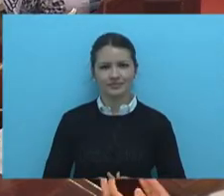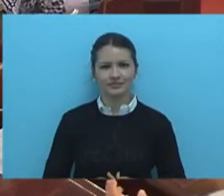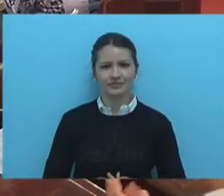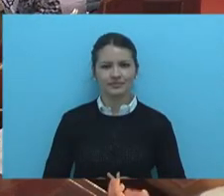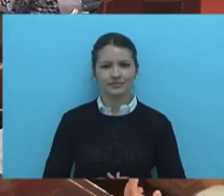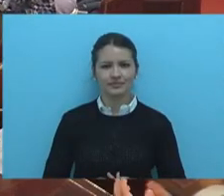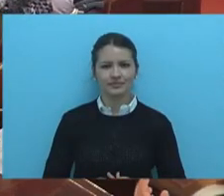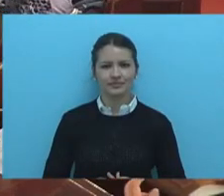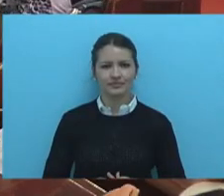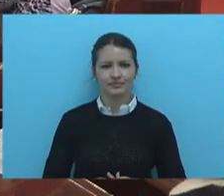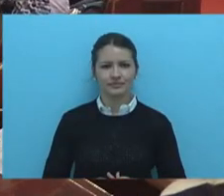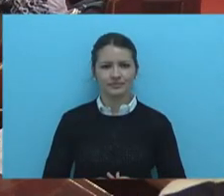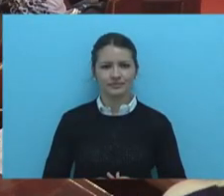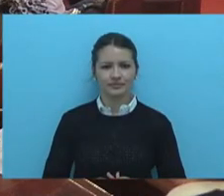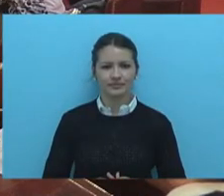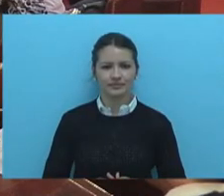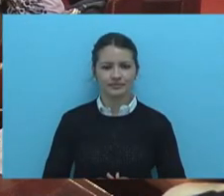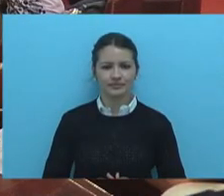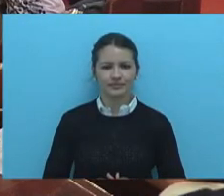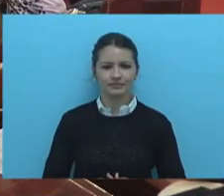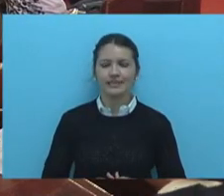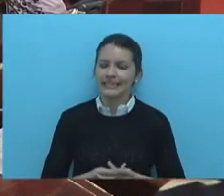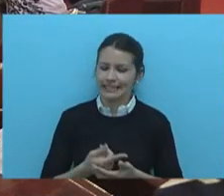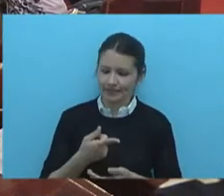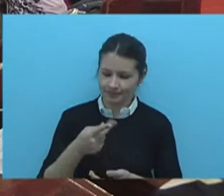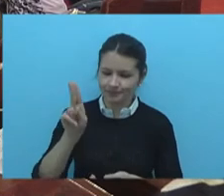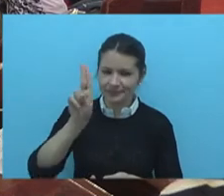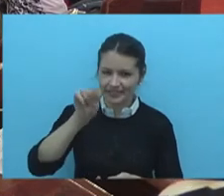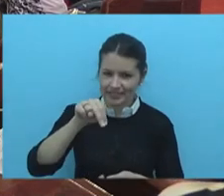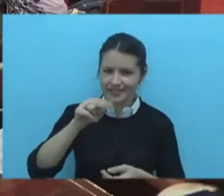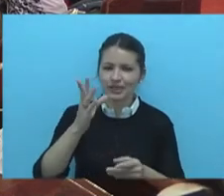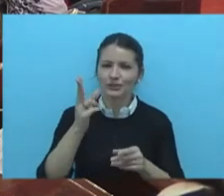Quiero aclararles que, bueno, tiene razón el docente que hizo uso de la palabra.